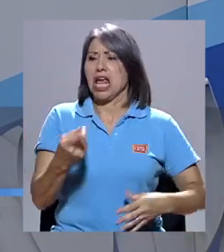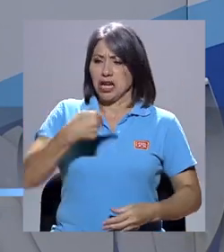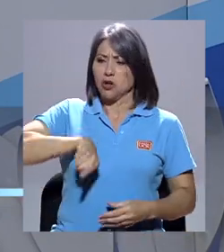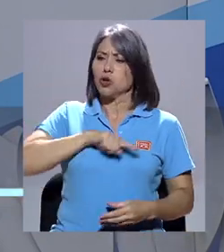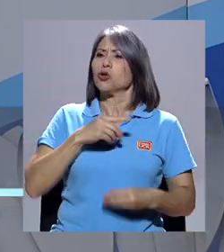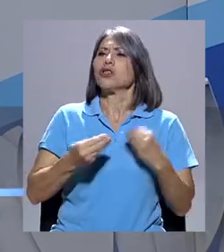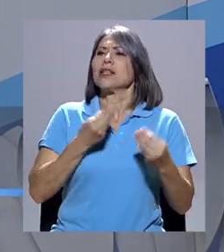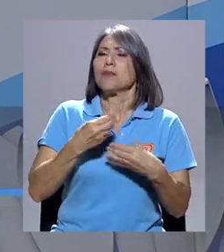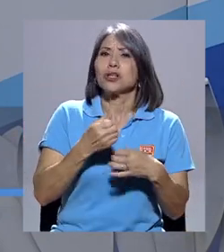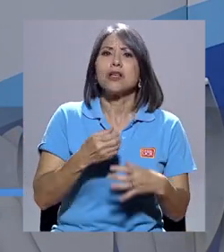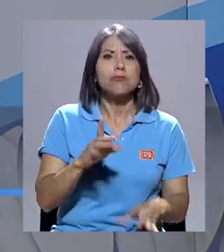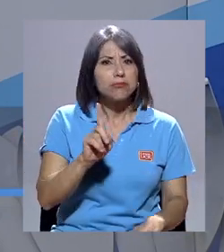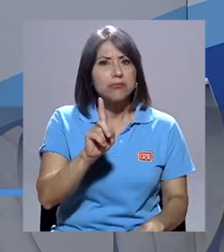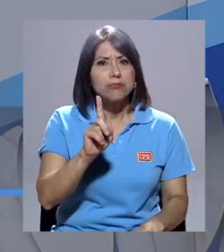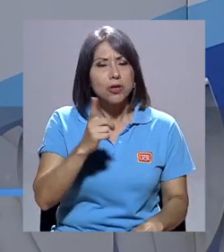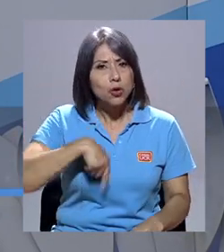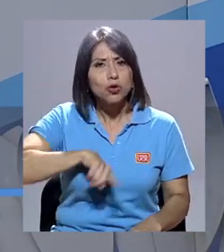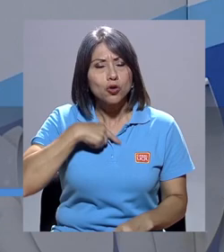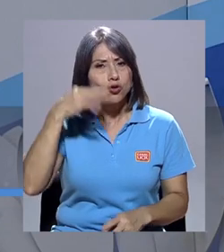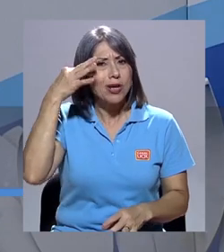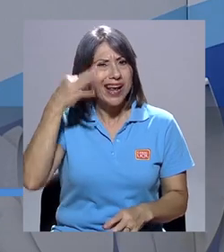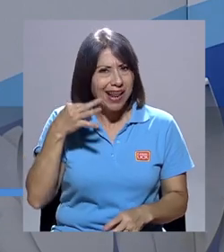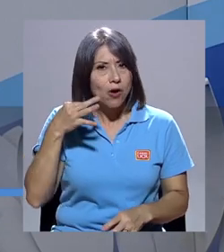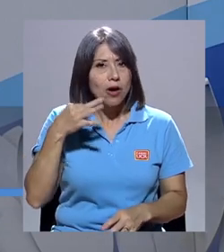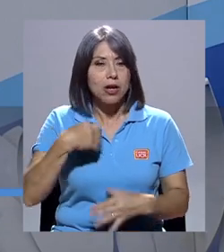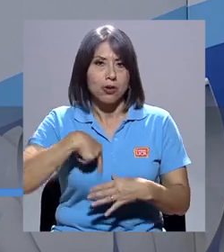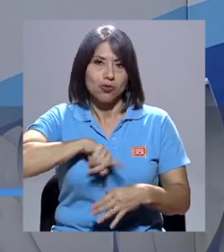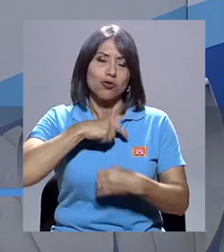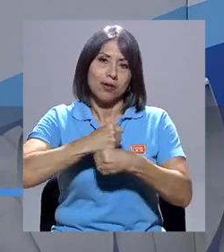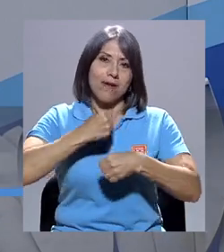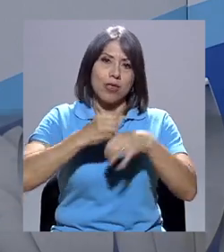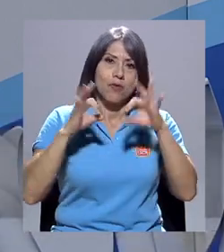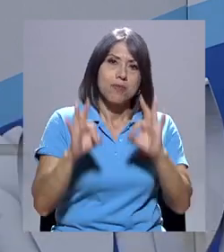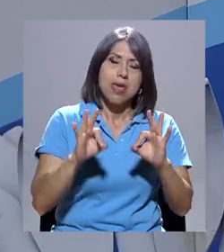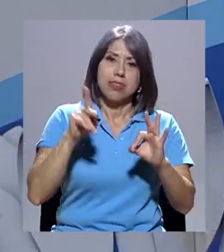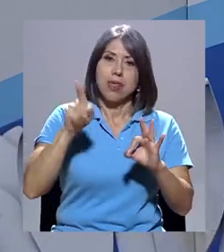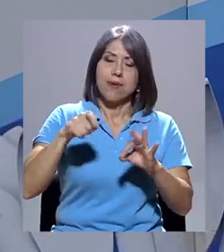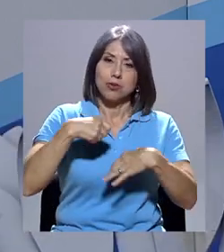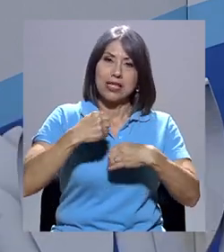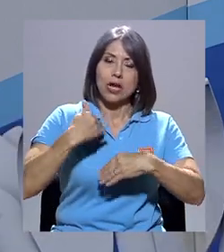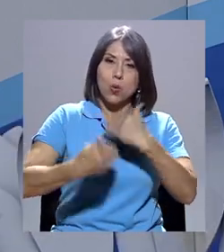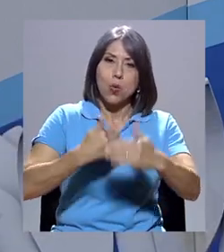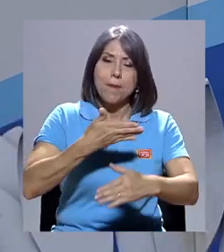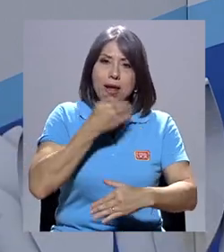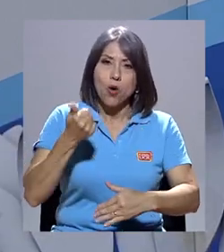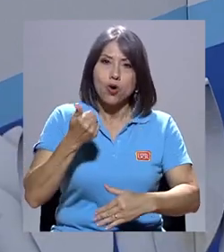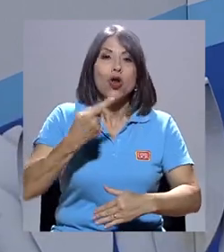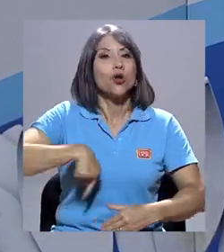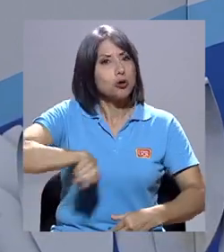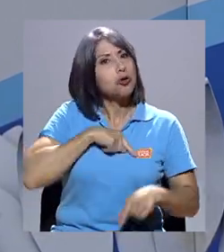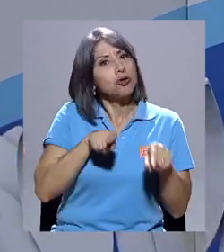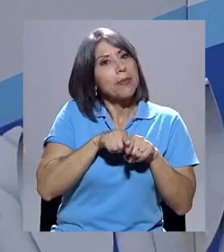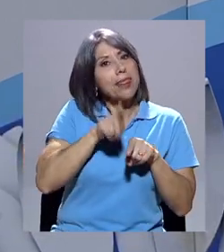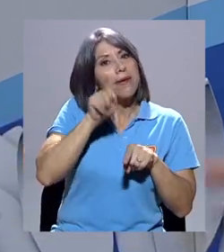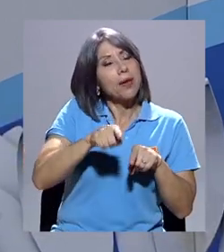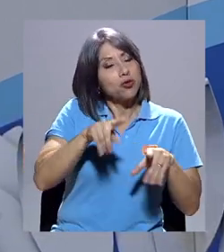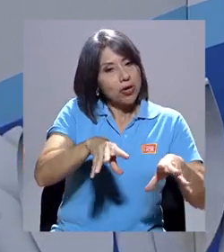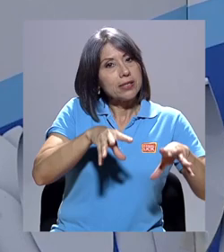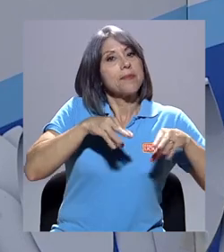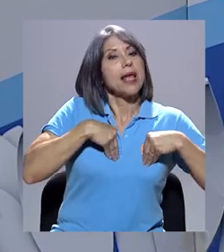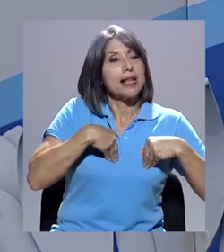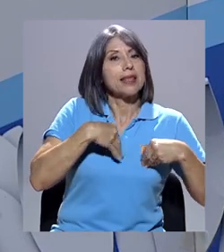haciendo bien y queremos hacerlo mejor cada día también tenemos que tener nuestra capacidad para reconocer a donde tenemos debilidades y cómo podemos corregir